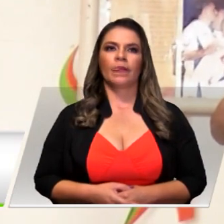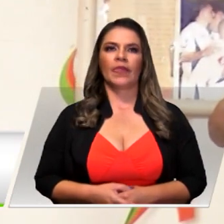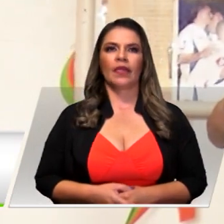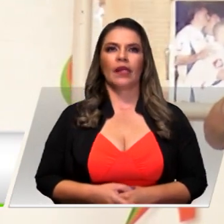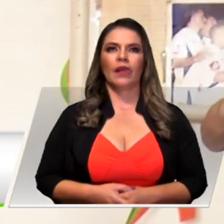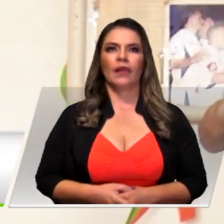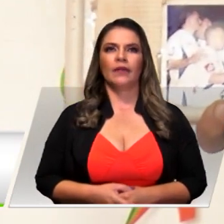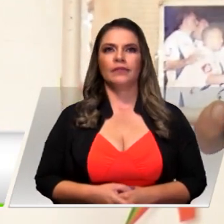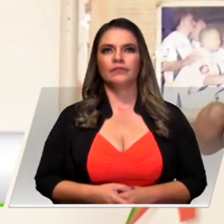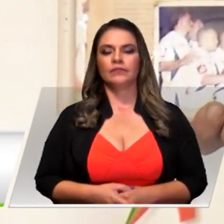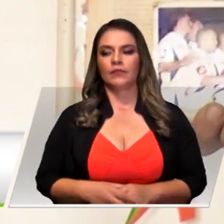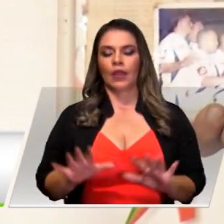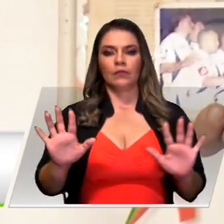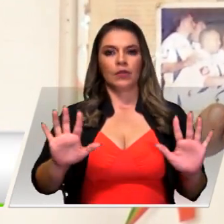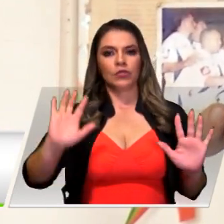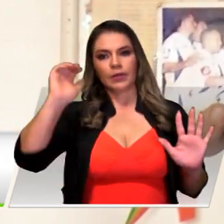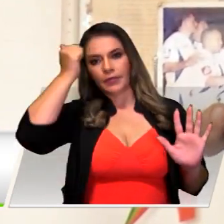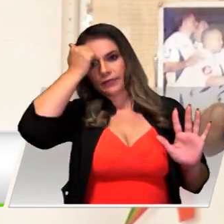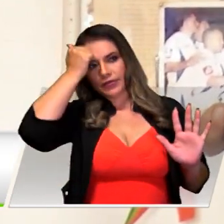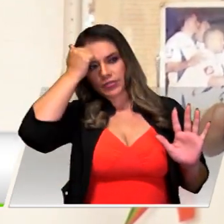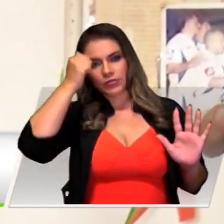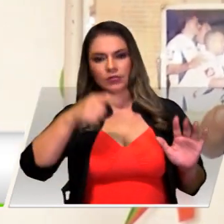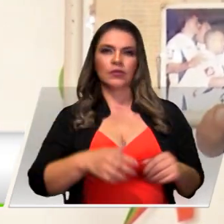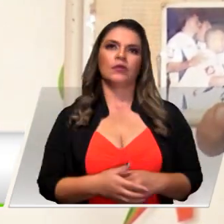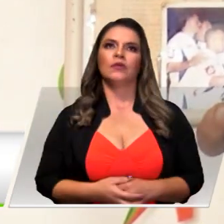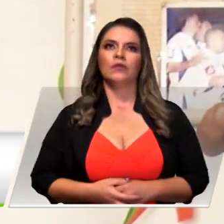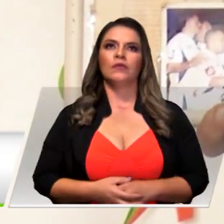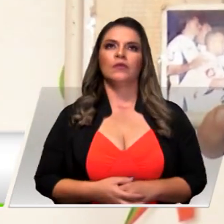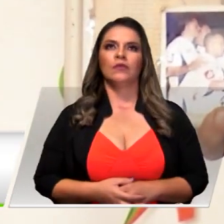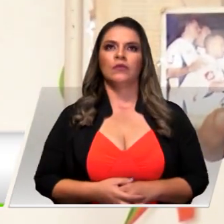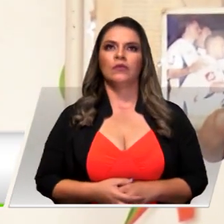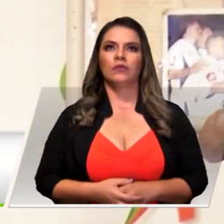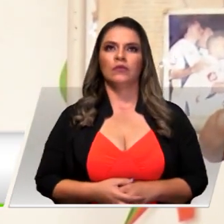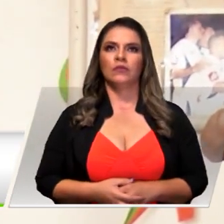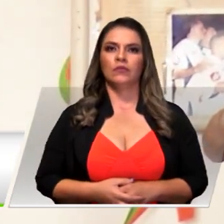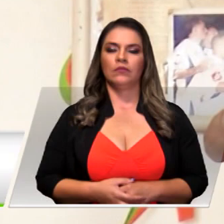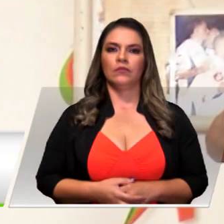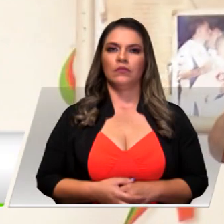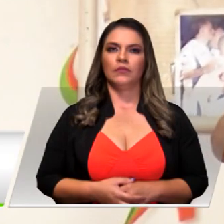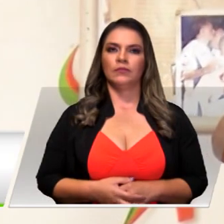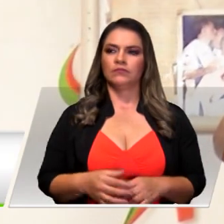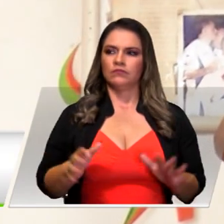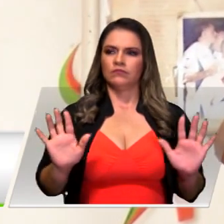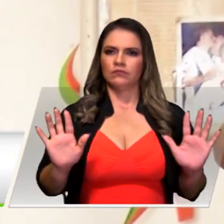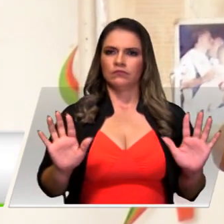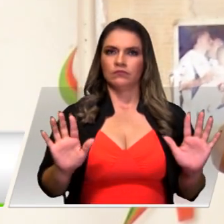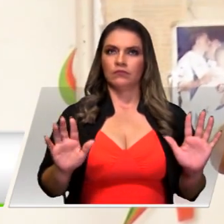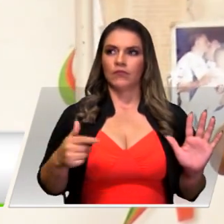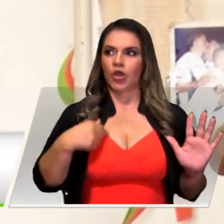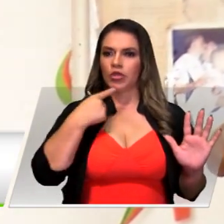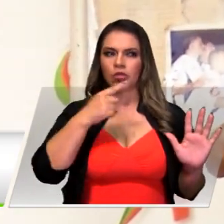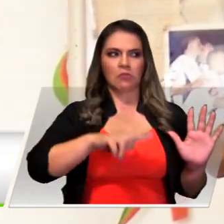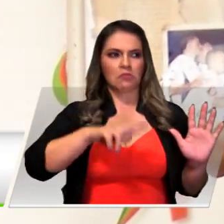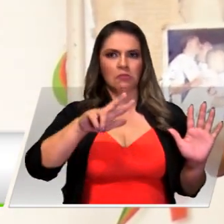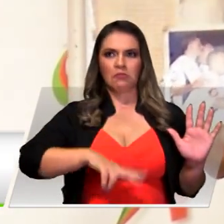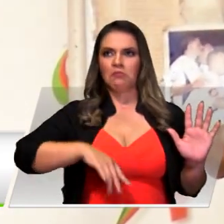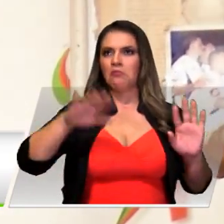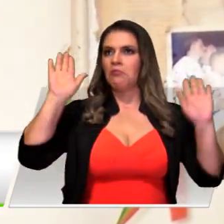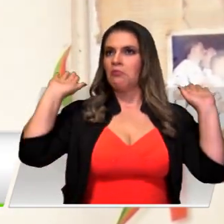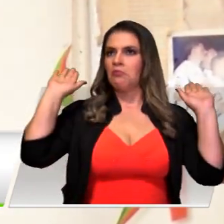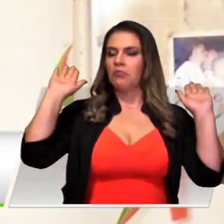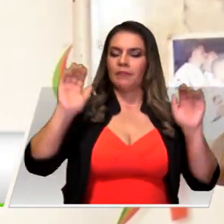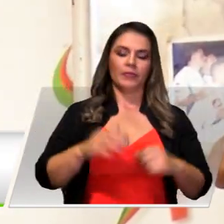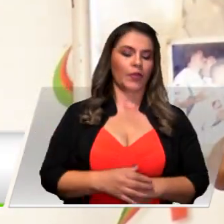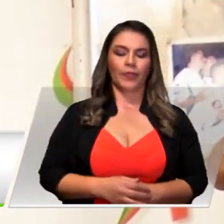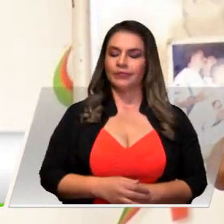elegir a un técnico, que siquiera le pregunten a alguien, yo cuando Queiroz, nadie sabía nada. Entonces,